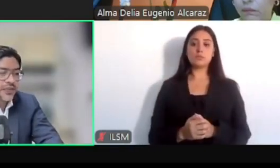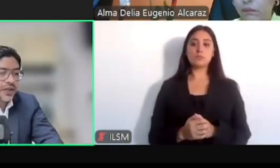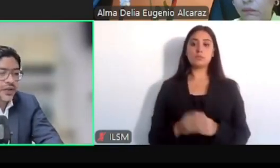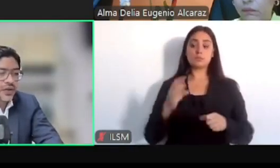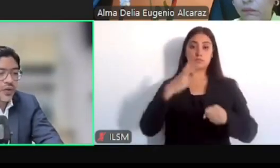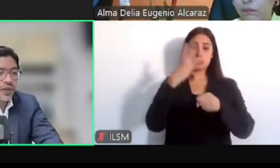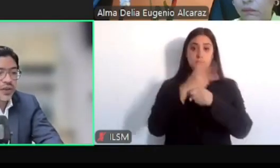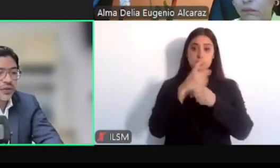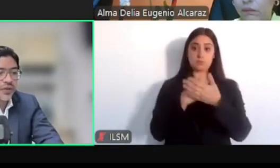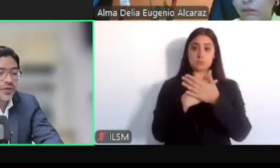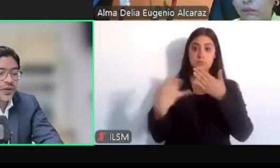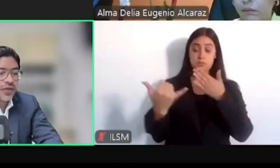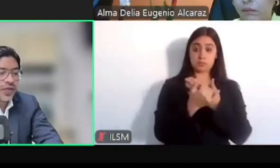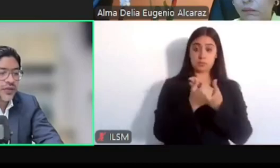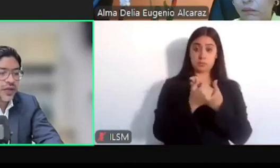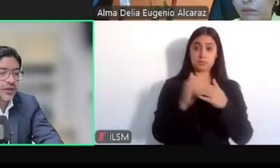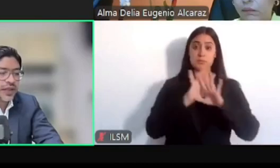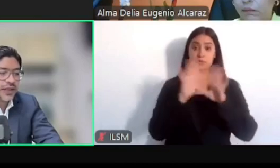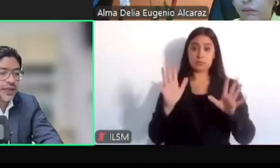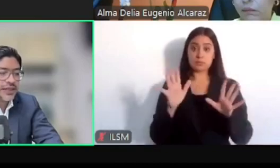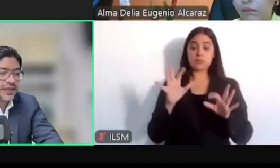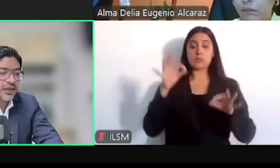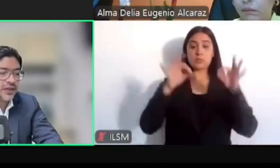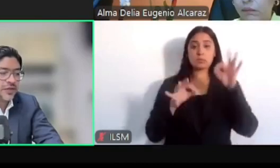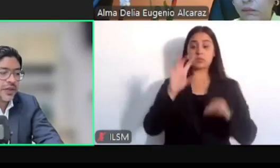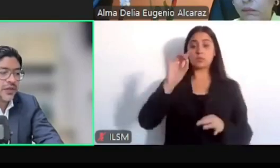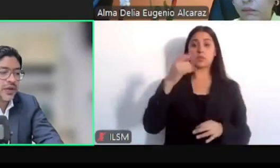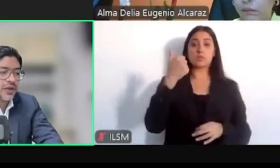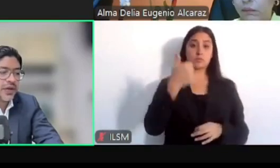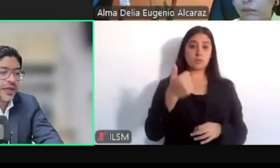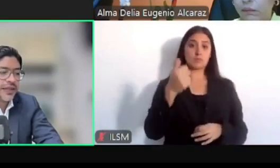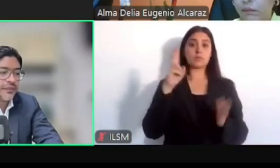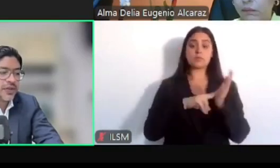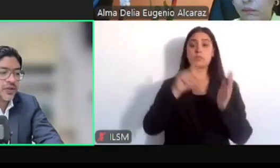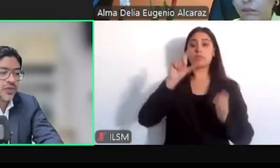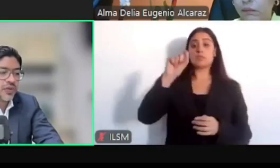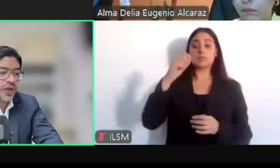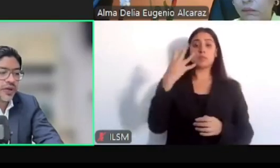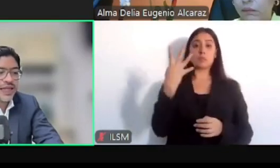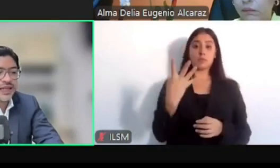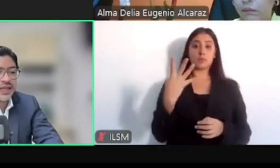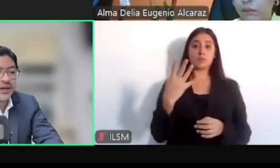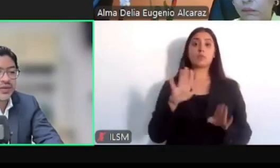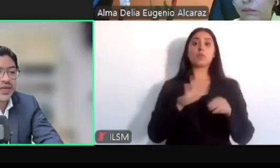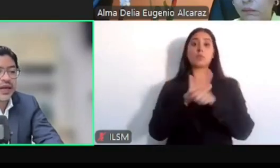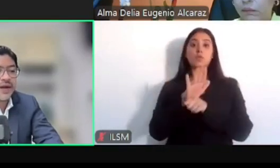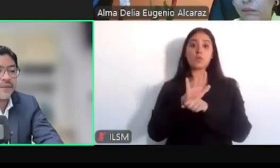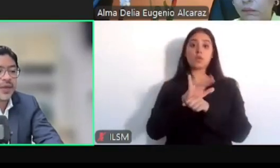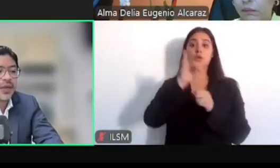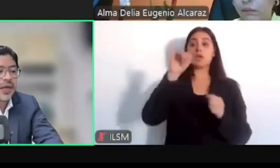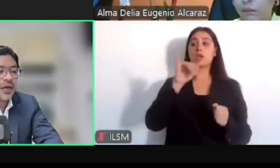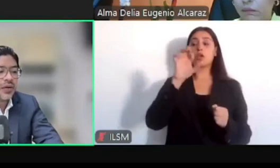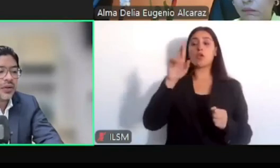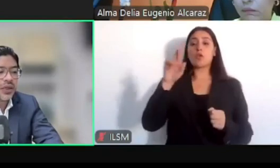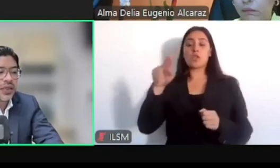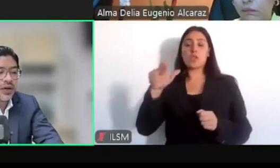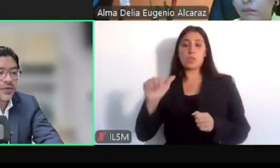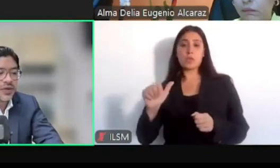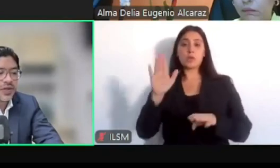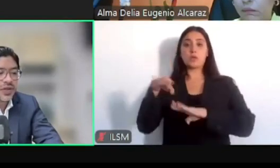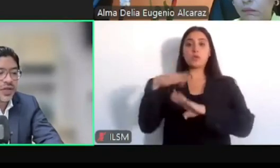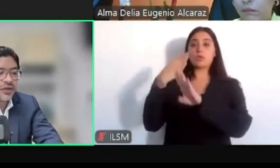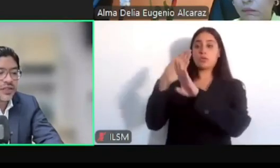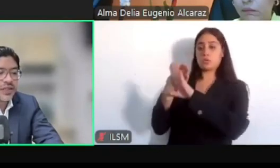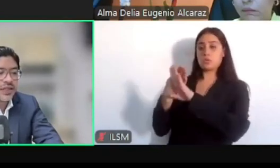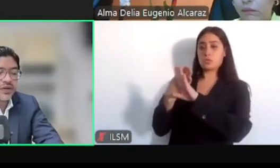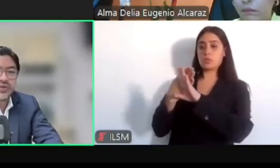tercer proyecto Dey cuenta con el juicio electoral ciudadano 36 del 2024 Interpuesto por Georgina de la cruz Galeana en contra de la Comisión